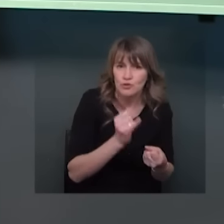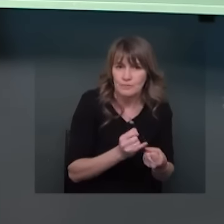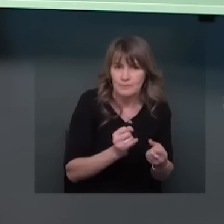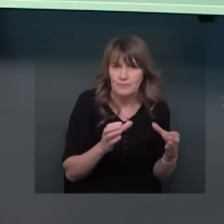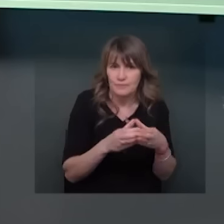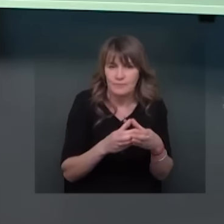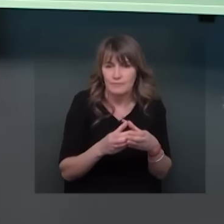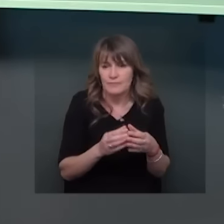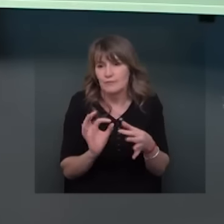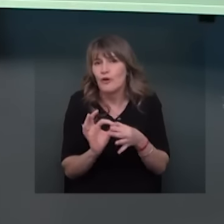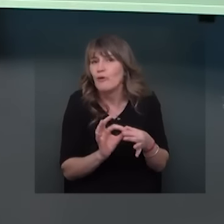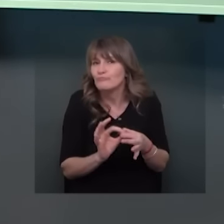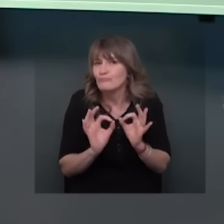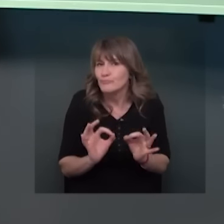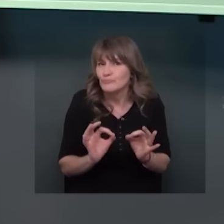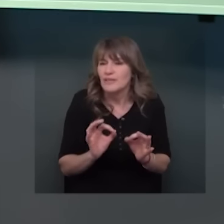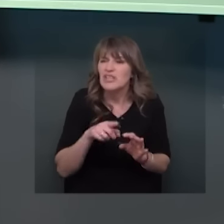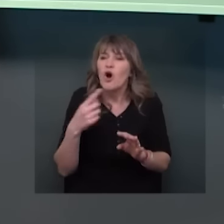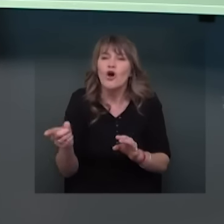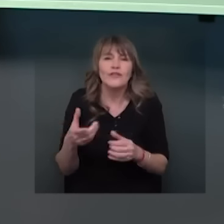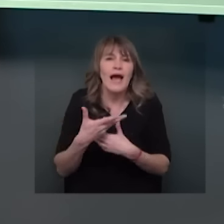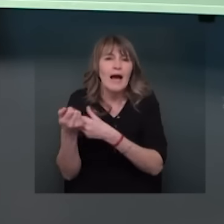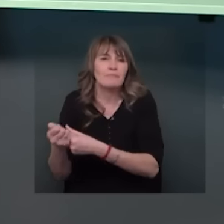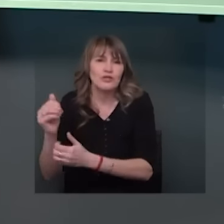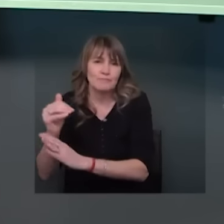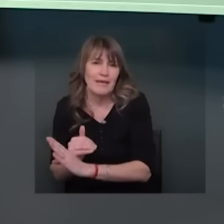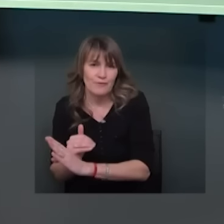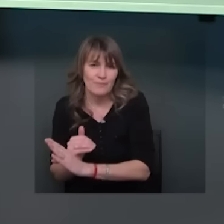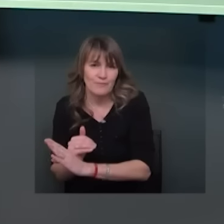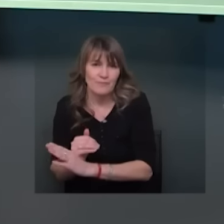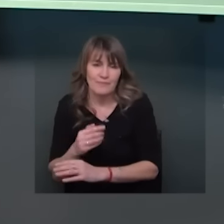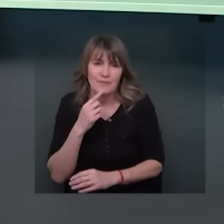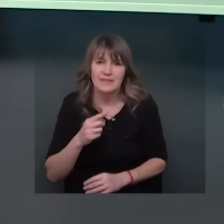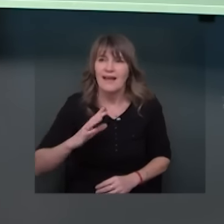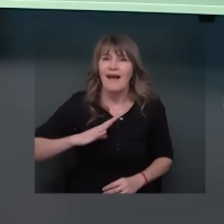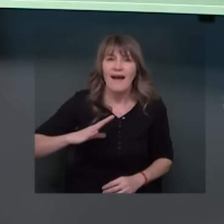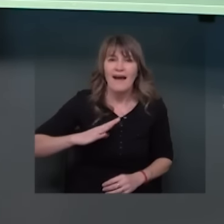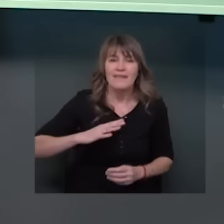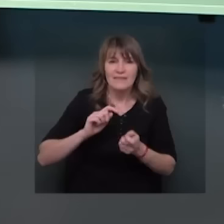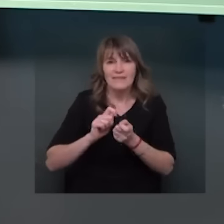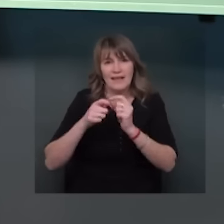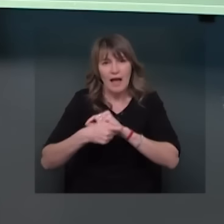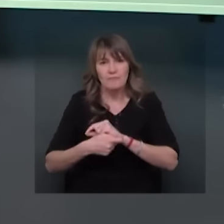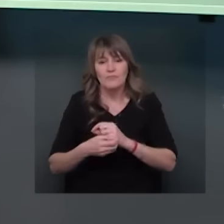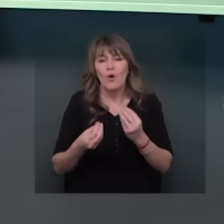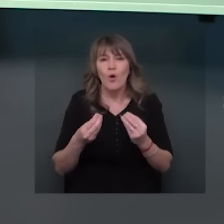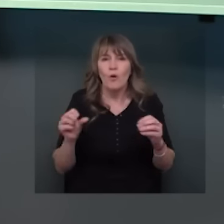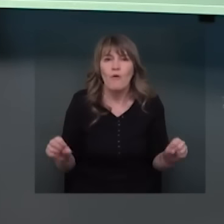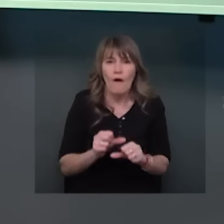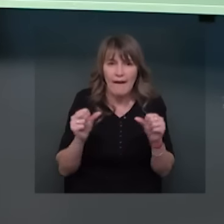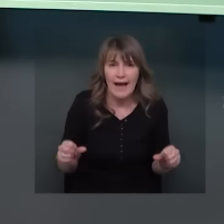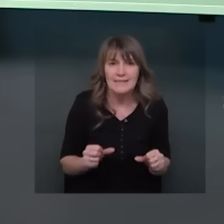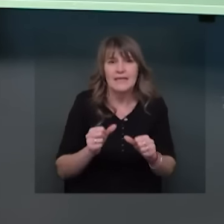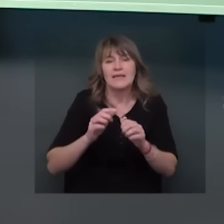a fin y de postergar a otras y también dio a entender que en los últimos tiempos hubo cambios en la forma de realizar operativos ante